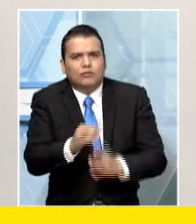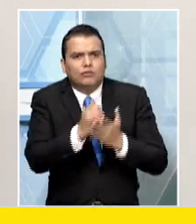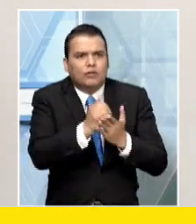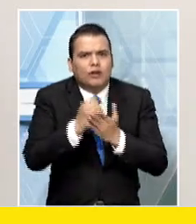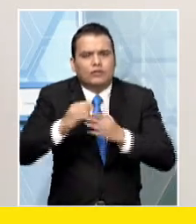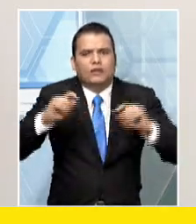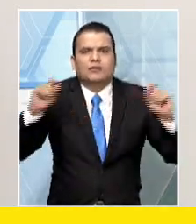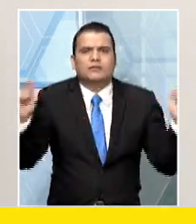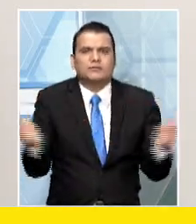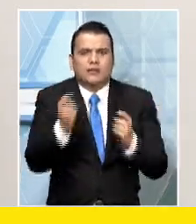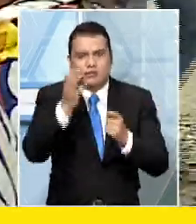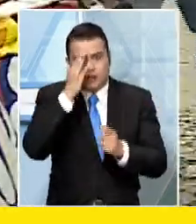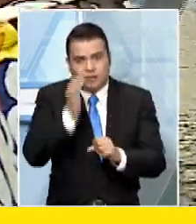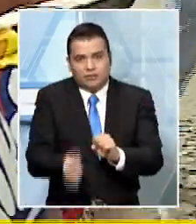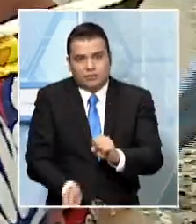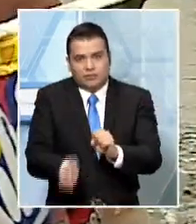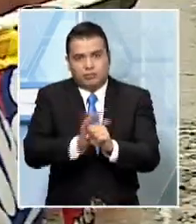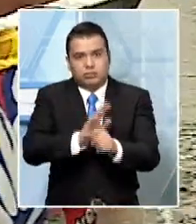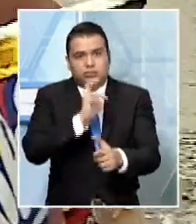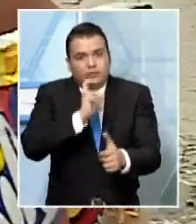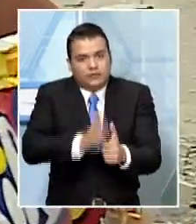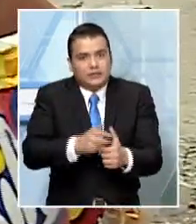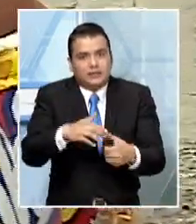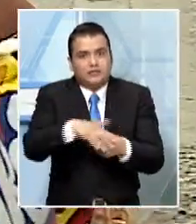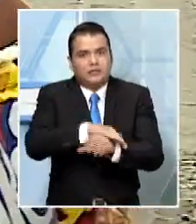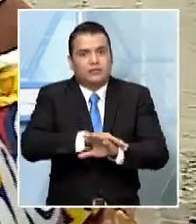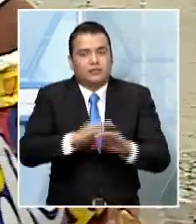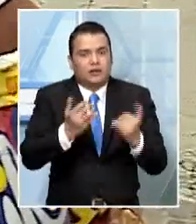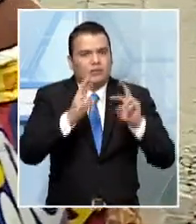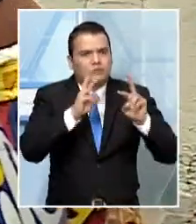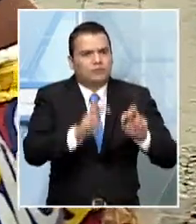pandemia que nos ha dejado mucho estrago. Las autoridades se encuentran